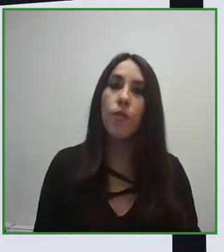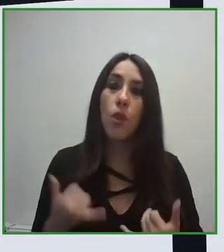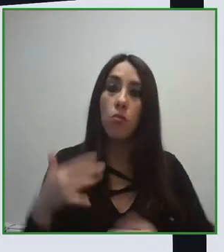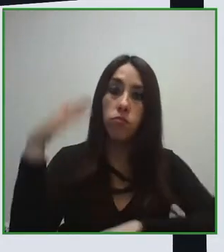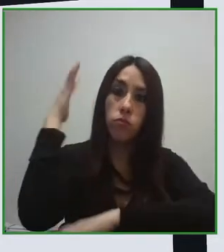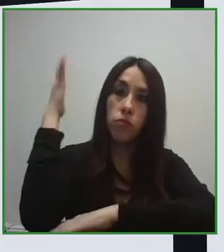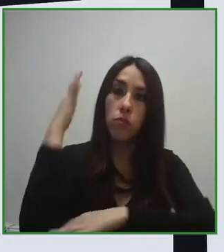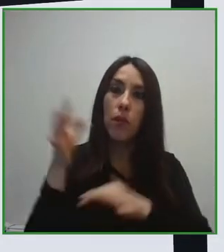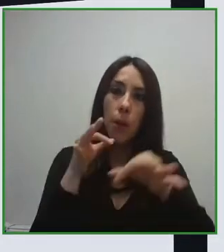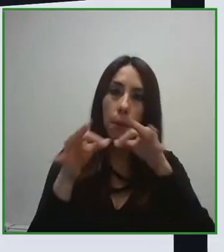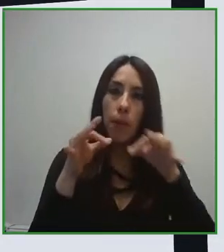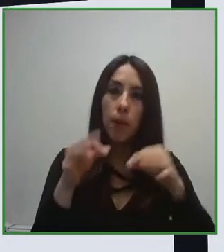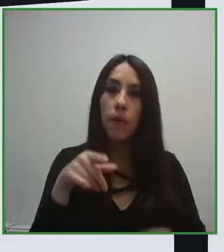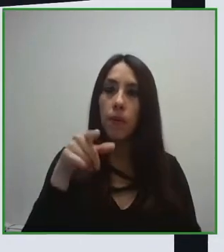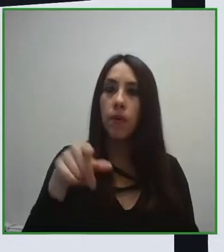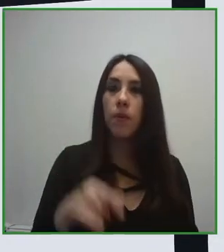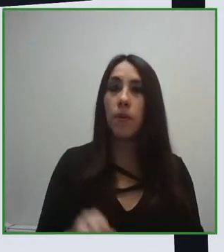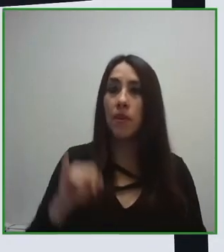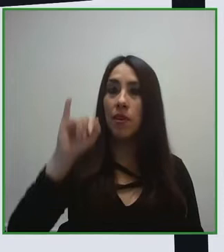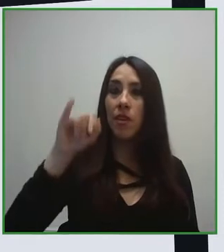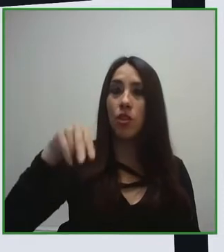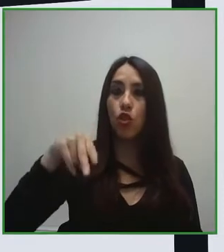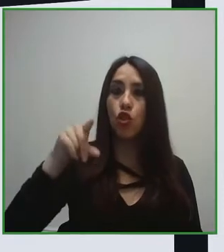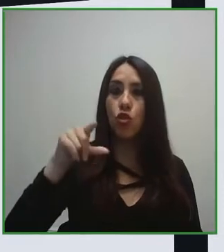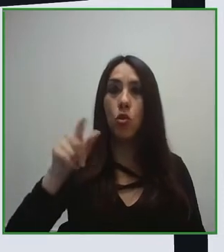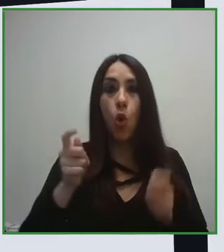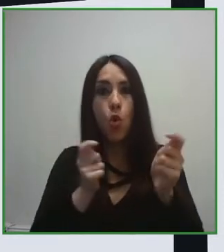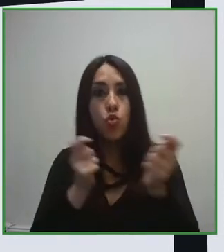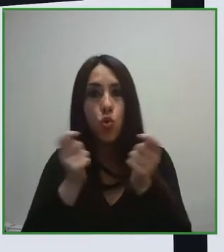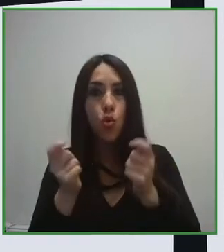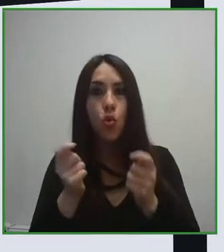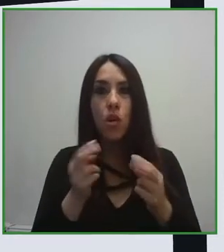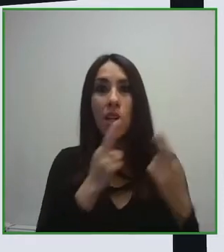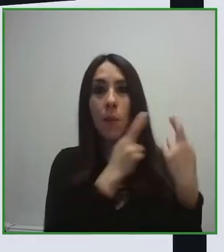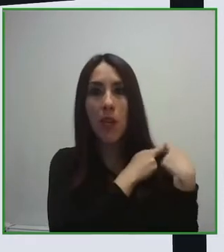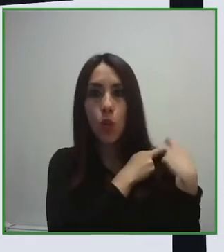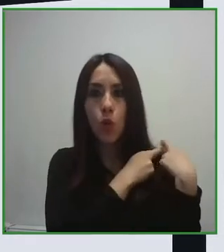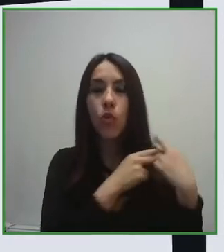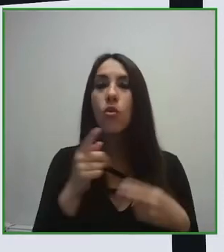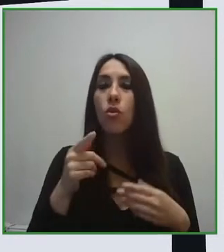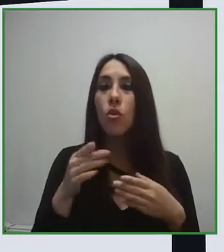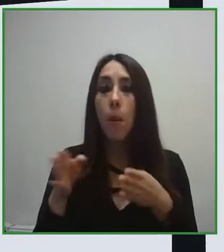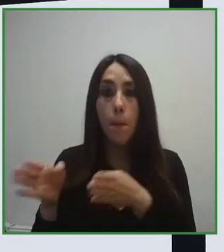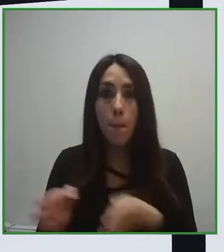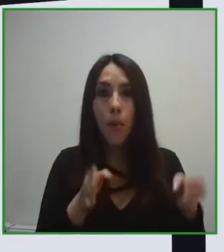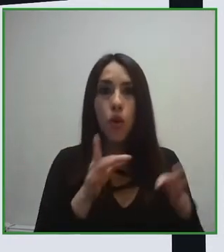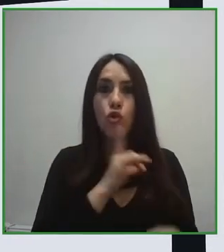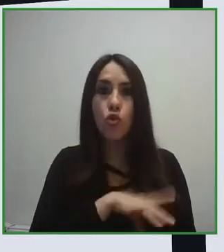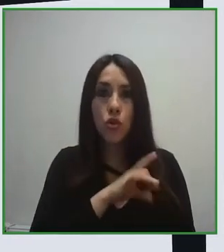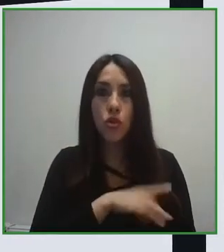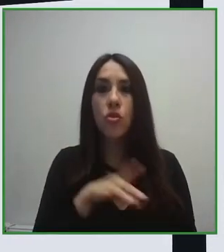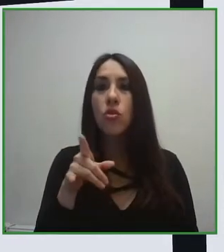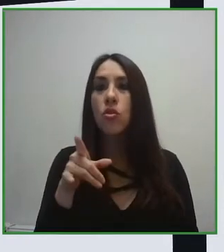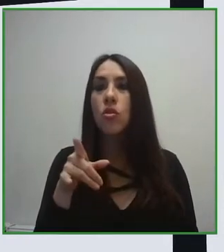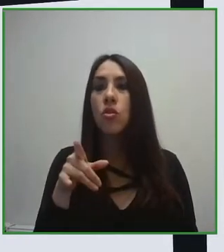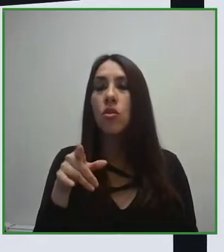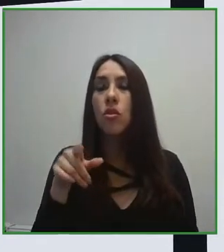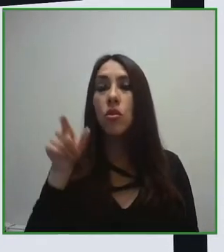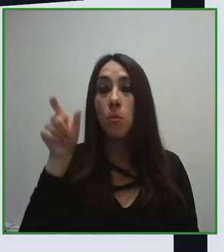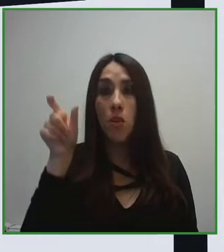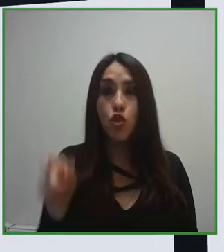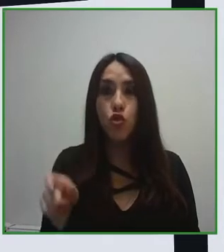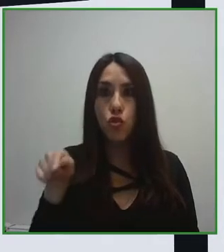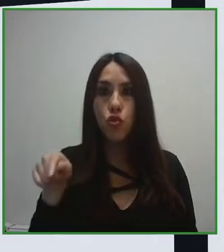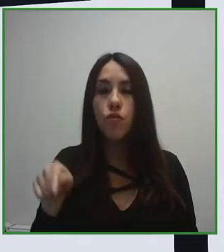de Pacto de Productividad Chile, y contará con la participación de Alejandra León, directora de Pacto de Productividad Colombia. Henry